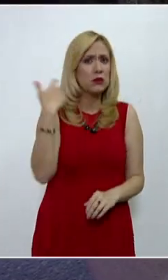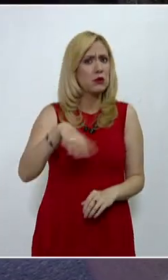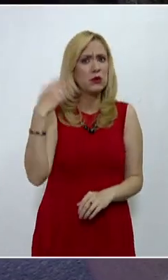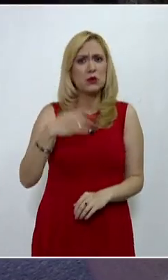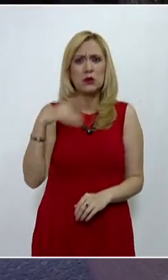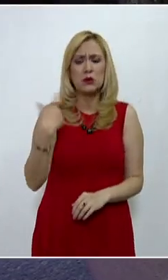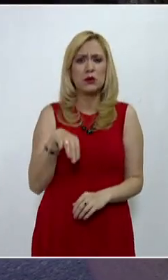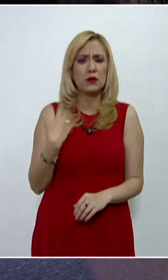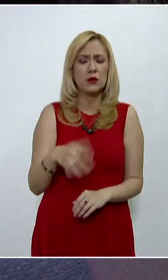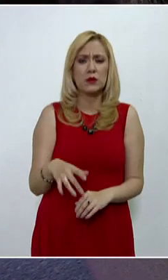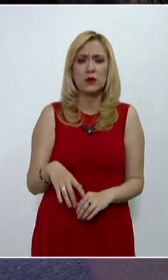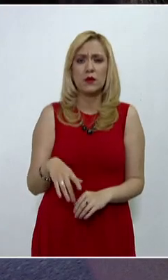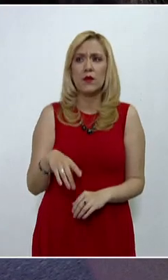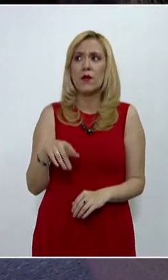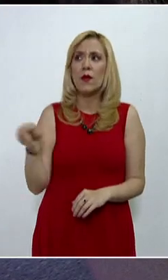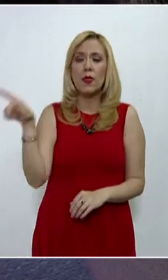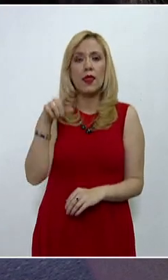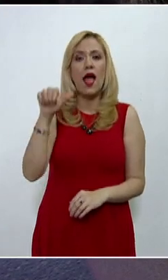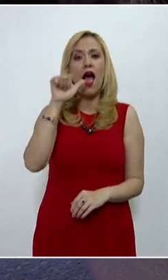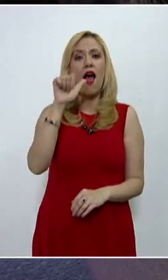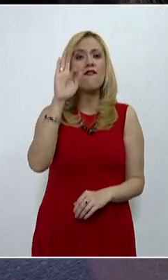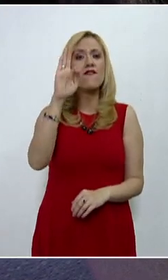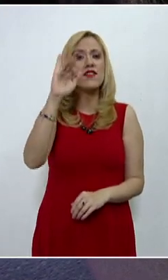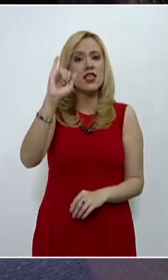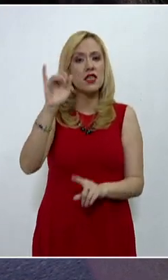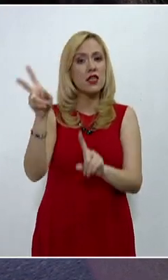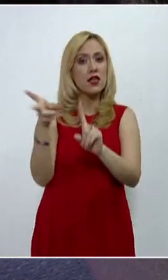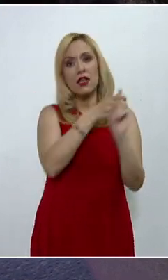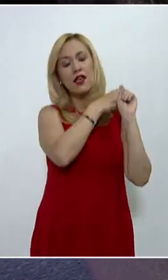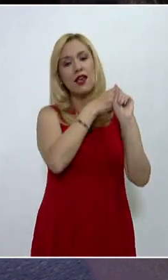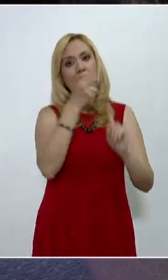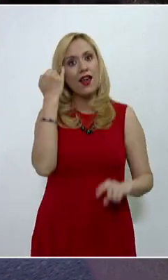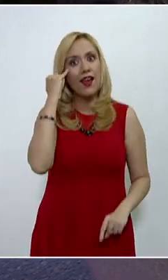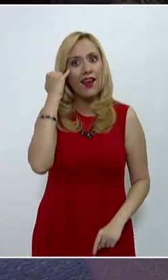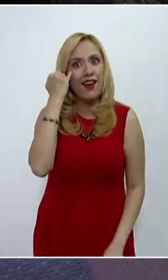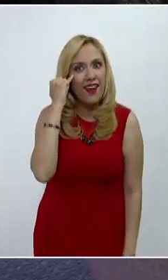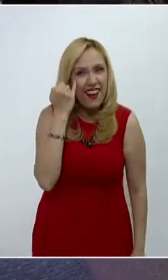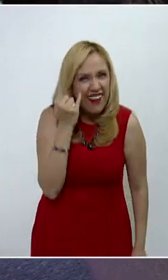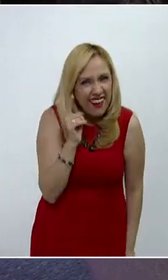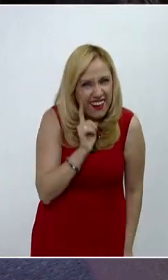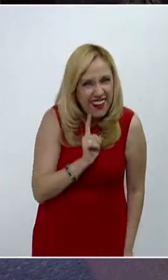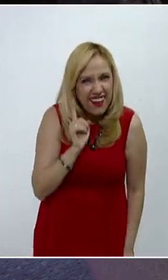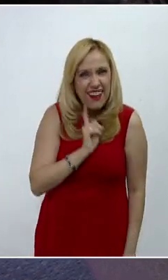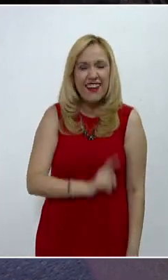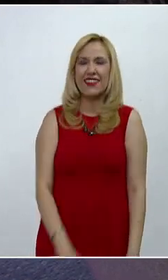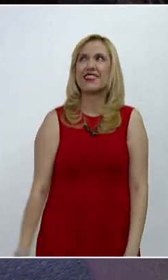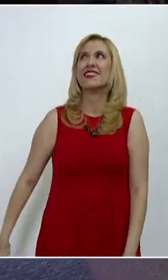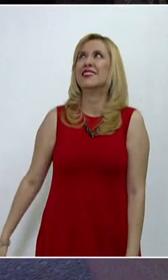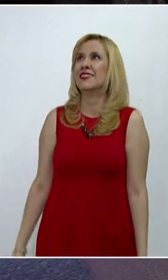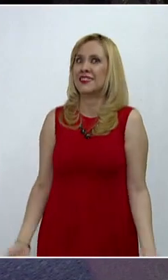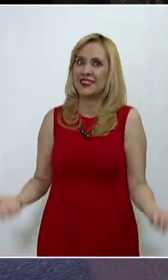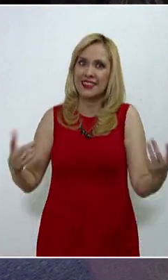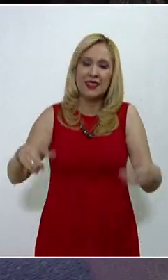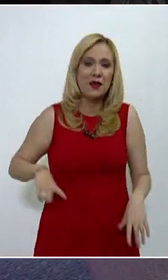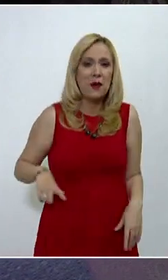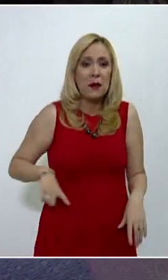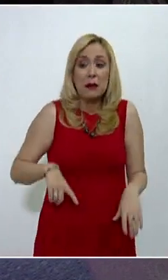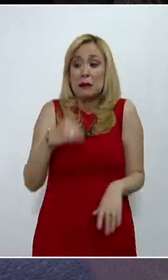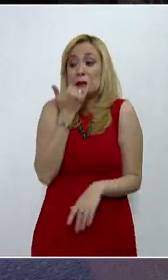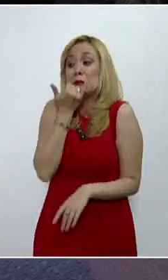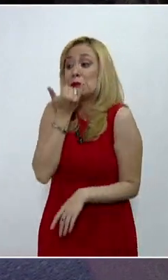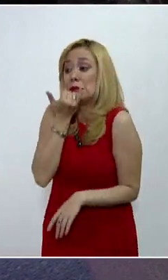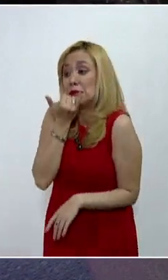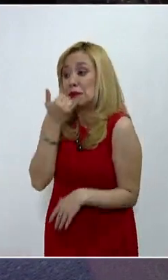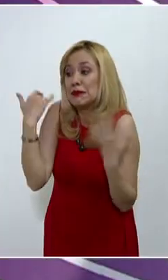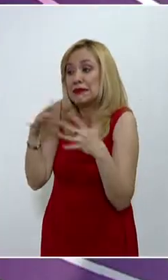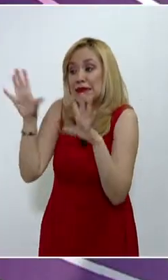es agentes de la AFI que son secuestrados por indígenas, ¿no? O sea, y el Estado mexicano tiene que salir a disculparse de, ups, perdón